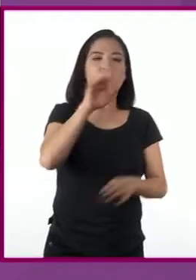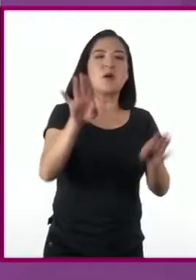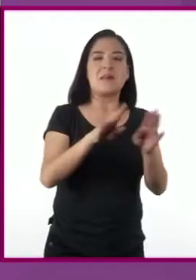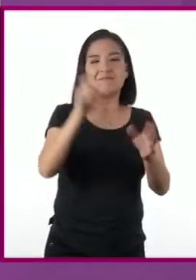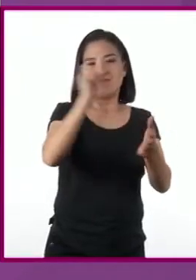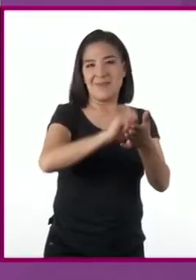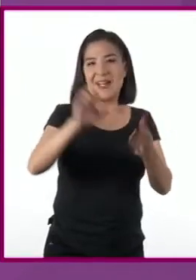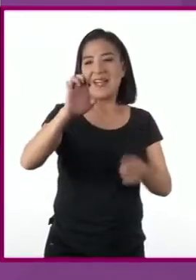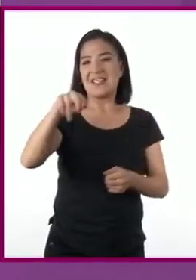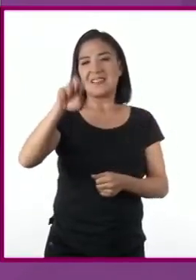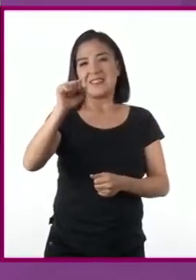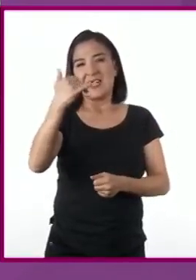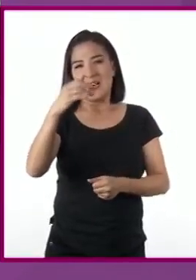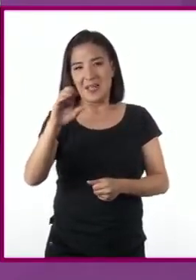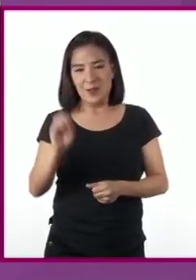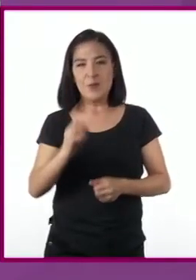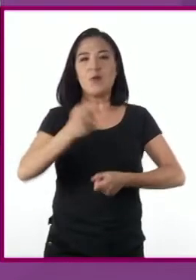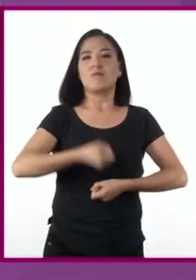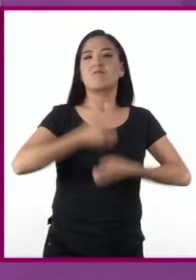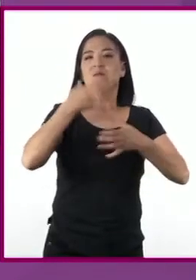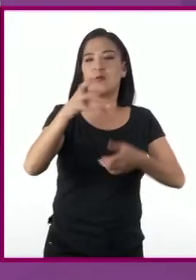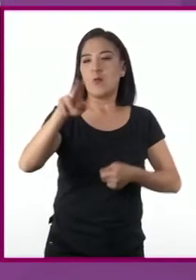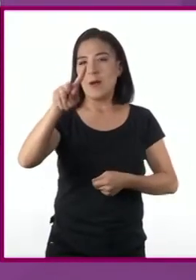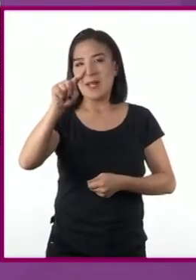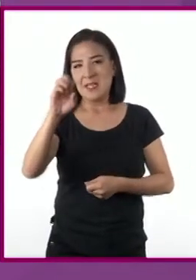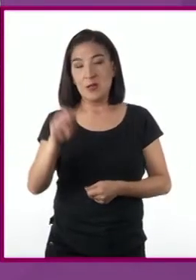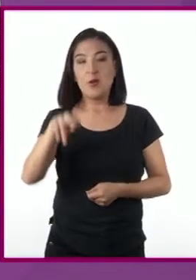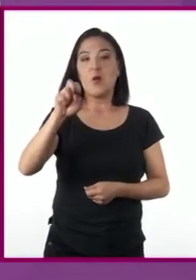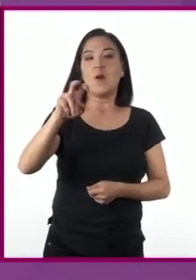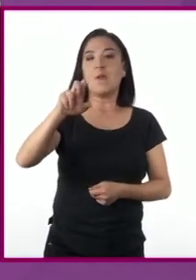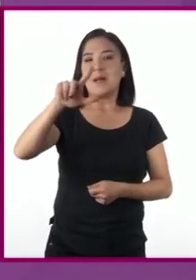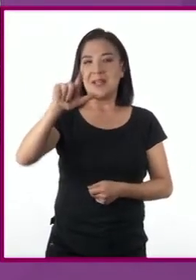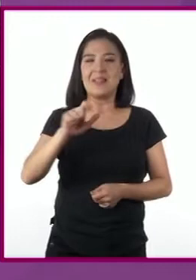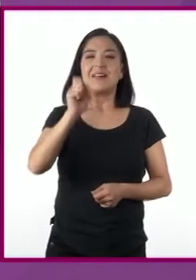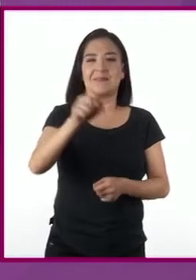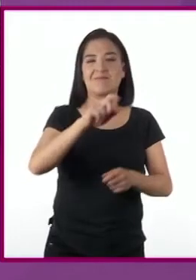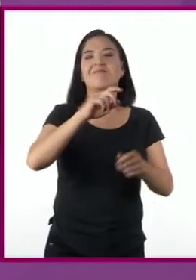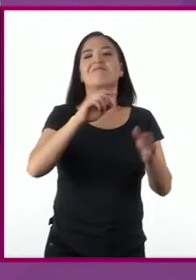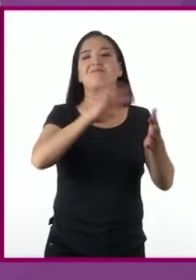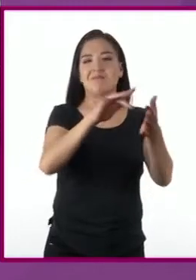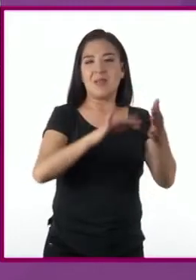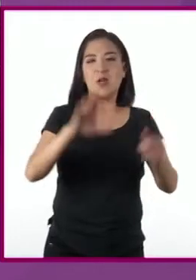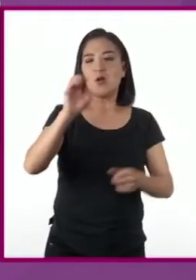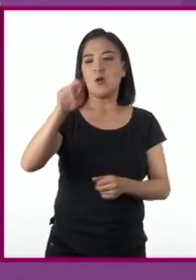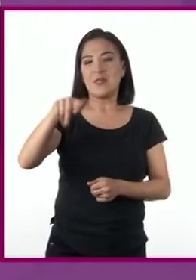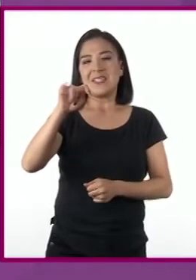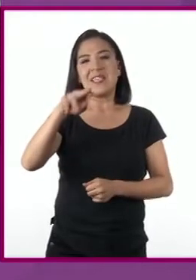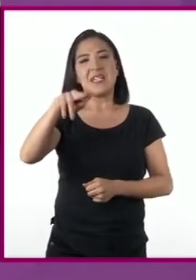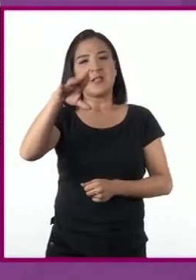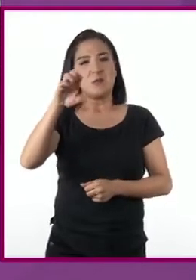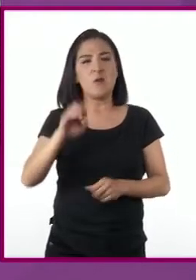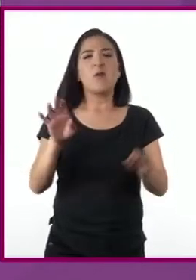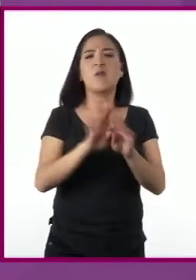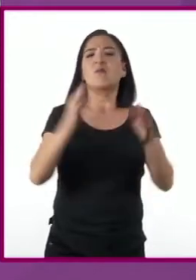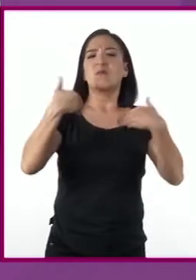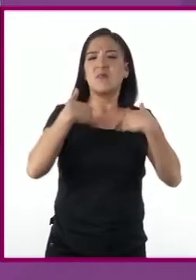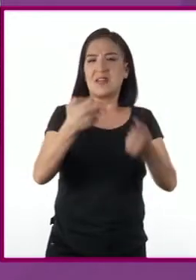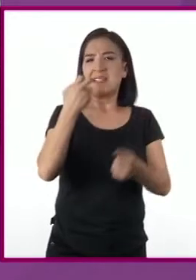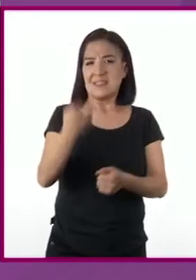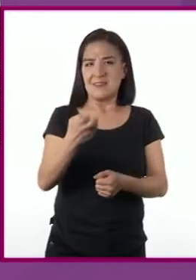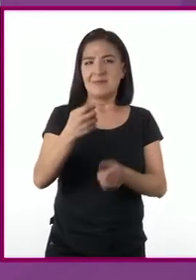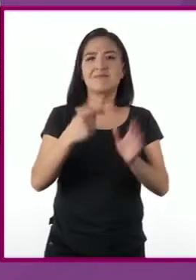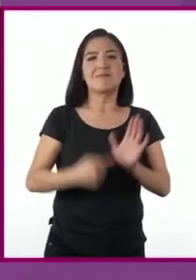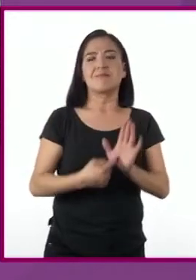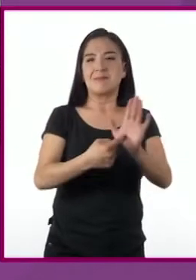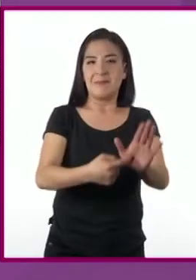ensayos, los cuentos y las novelas, son textos continuos. Para comprender el mensaje de estos textos,